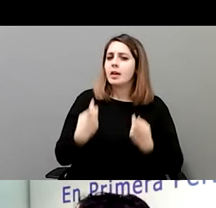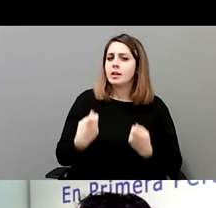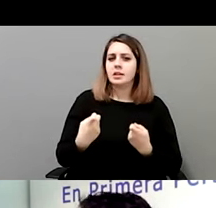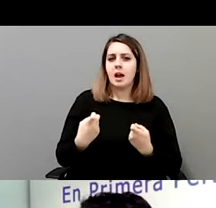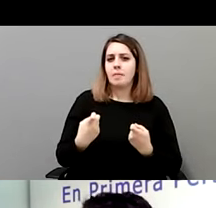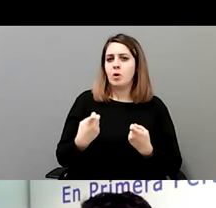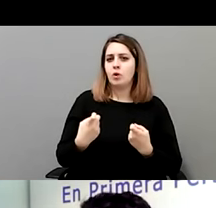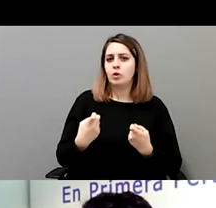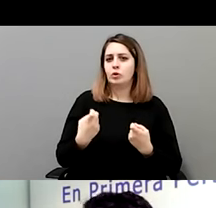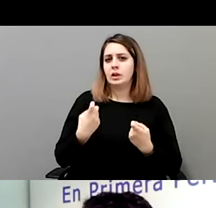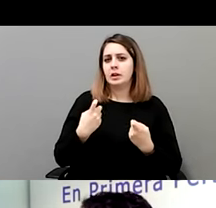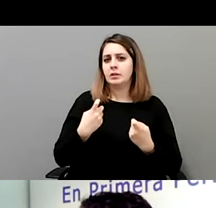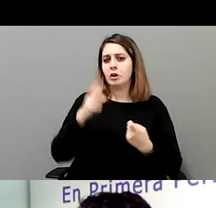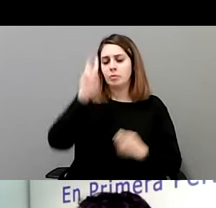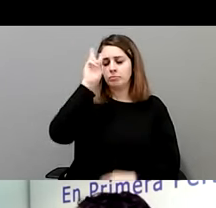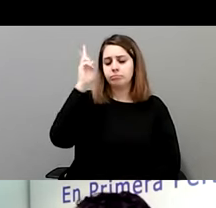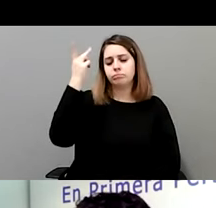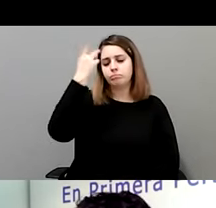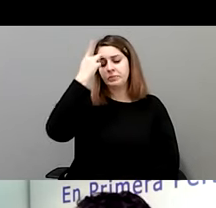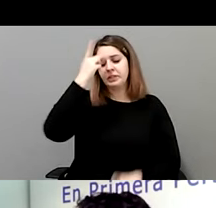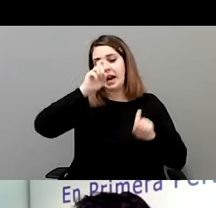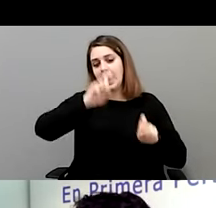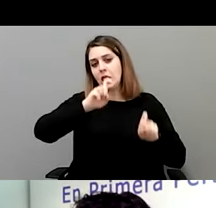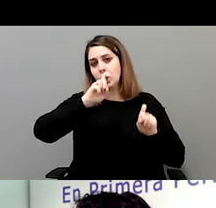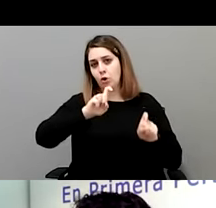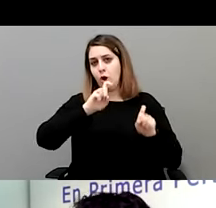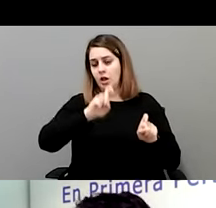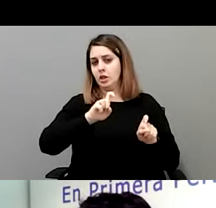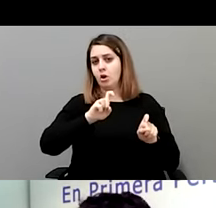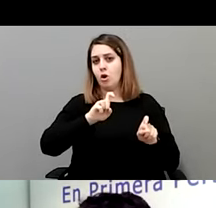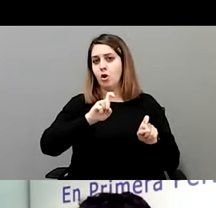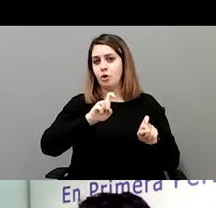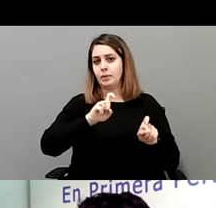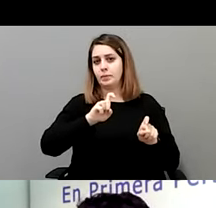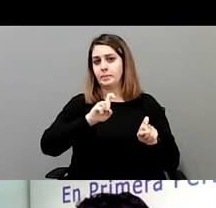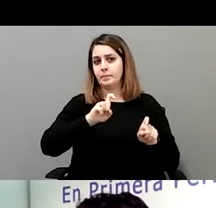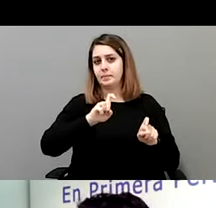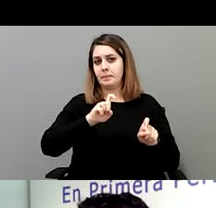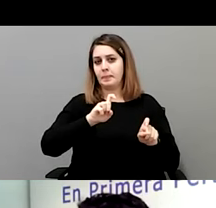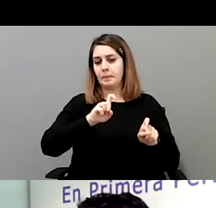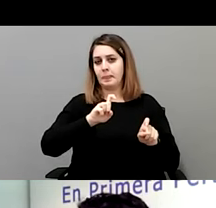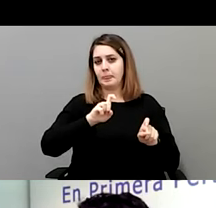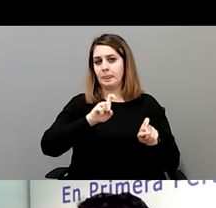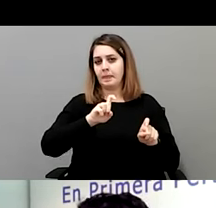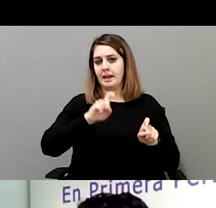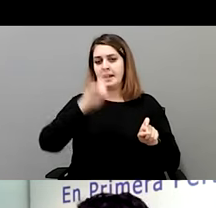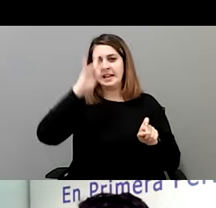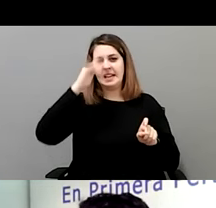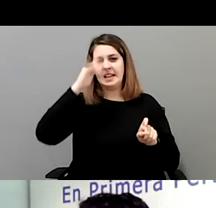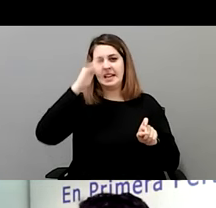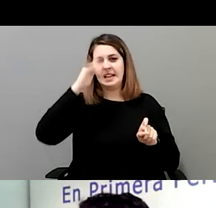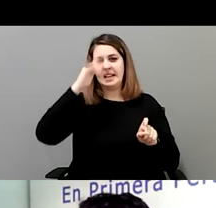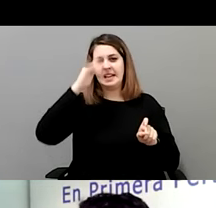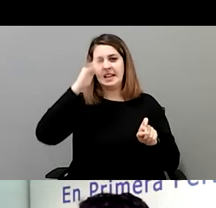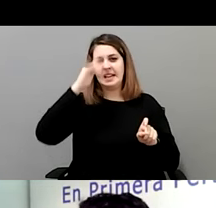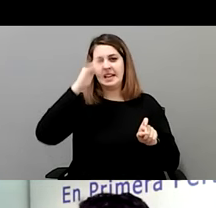una reeducación de esas fiestas. Esa filosofía de vida